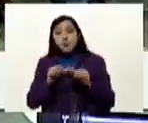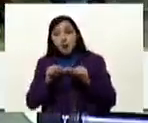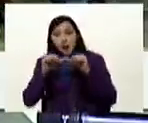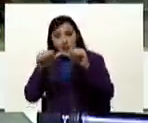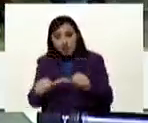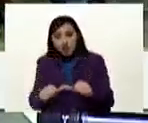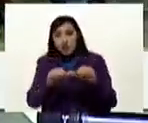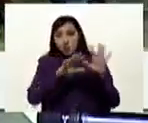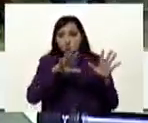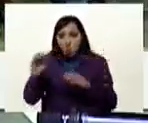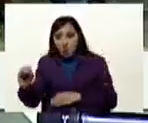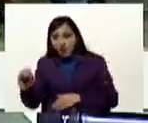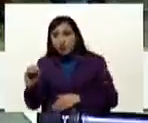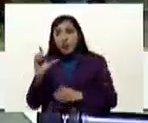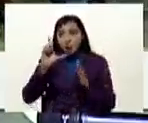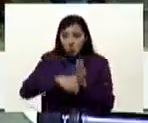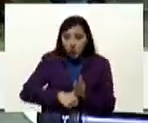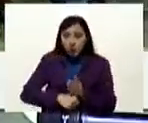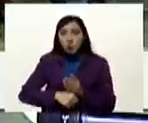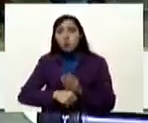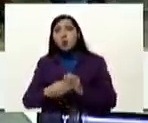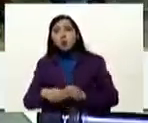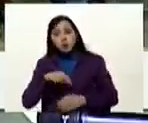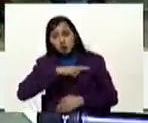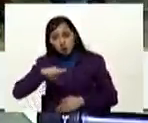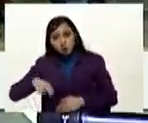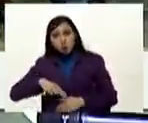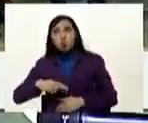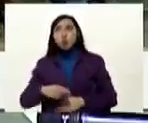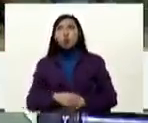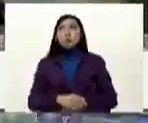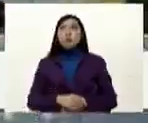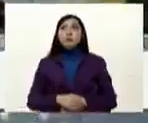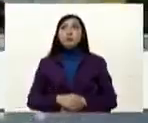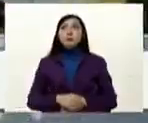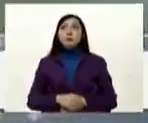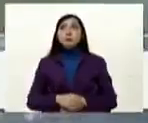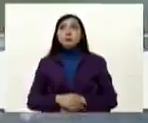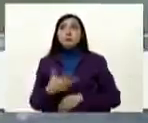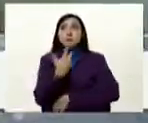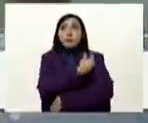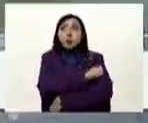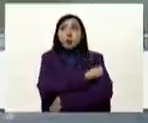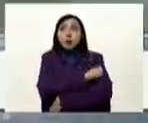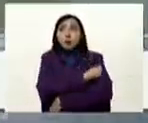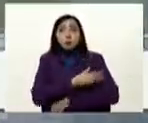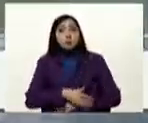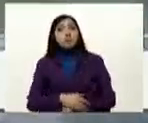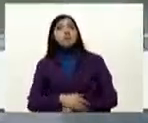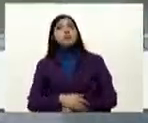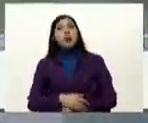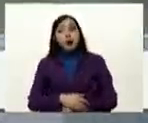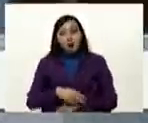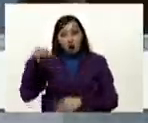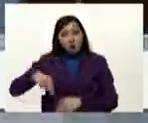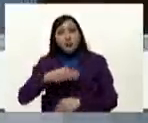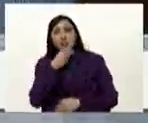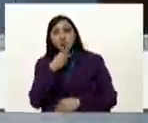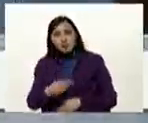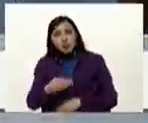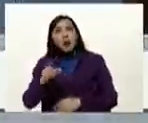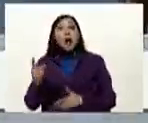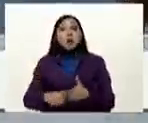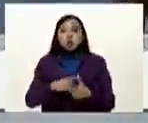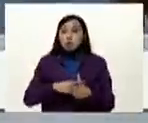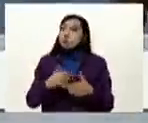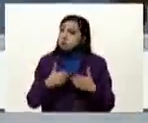el 90%. Y mientras estemos todos, mira, ping, ping, vacunados, noviembre, diciembre llega con sus